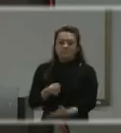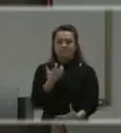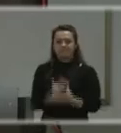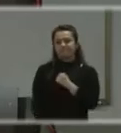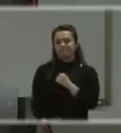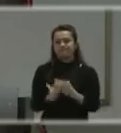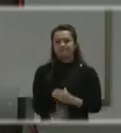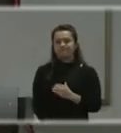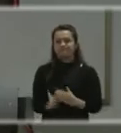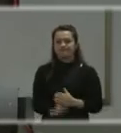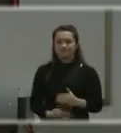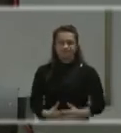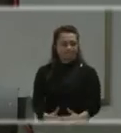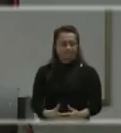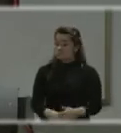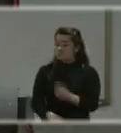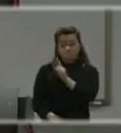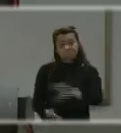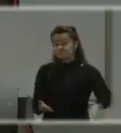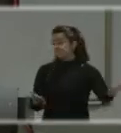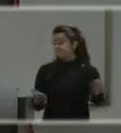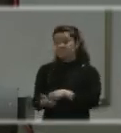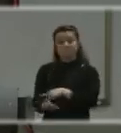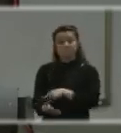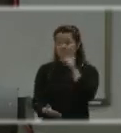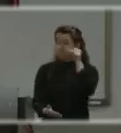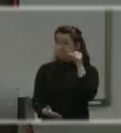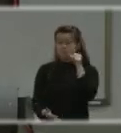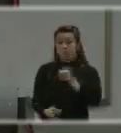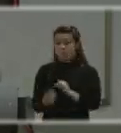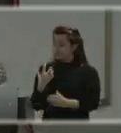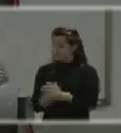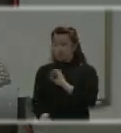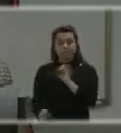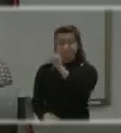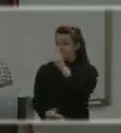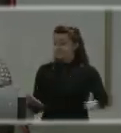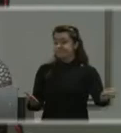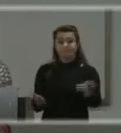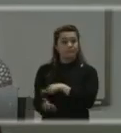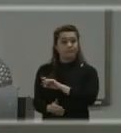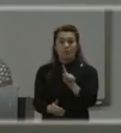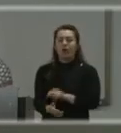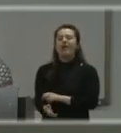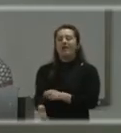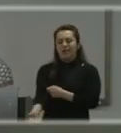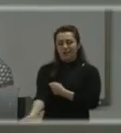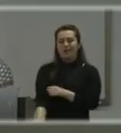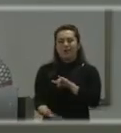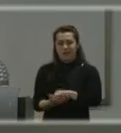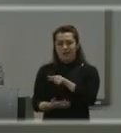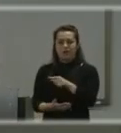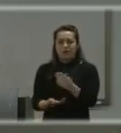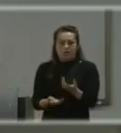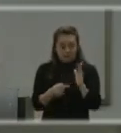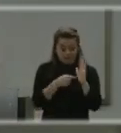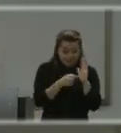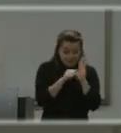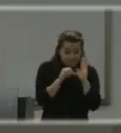también a quienes se les impide su derecho a ejercer el aborto o la maternidad. Entonces, también hay un